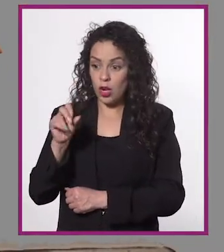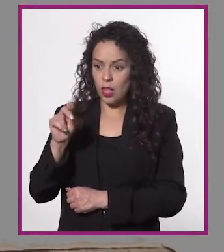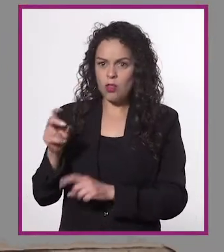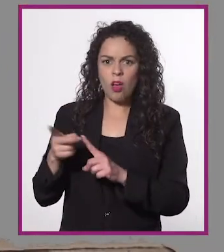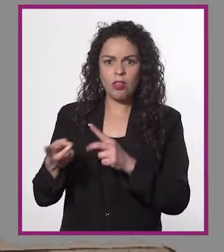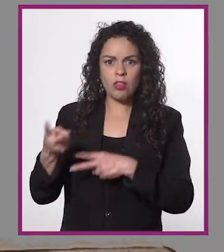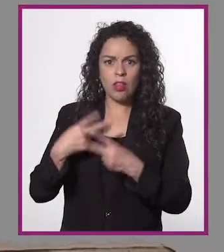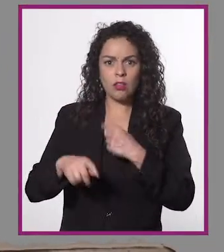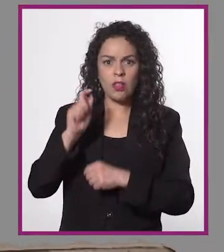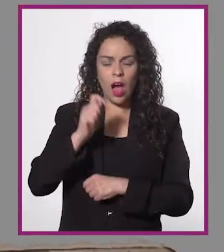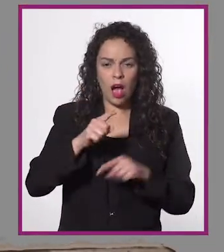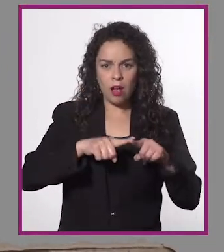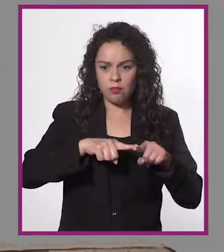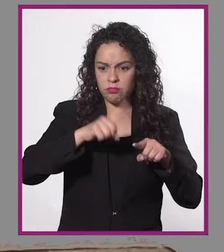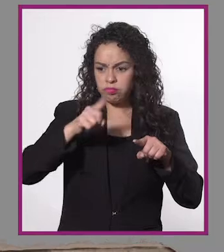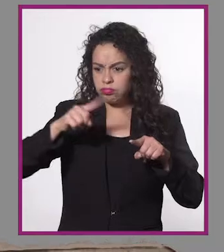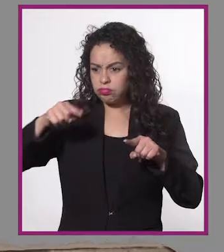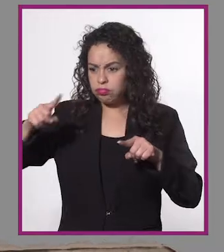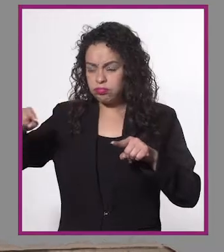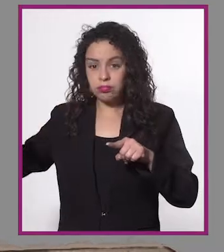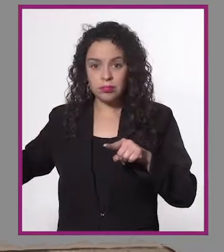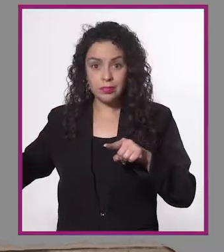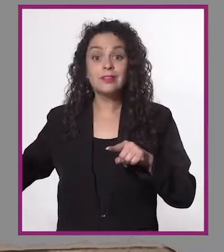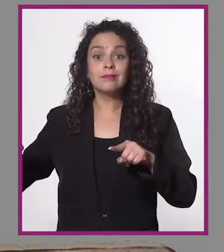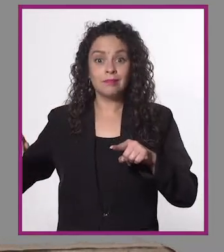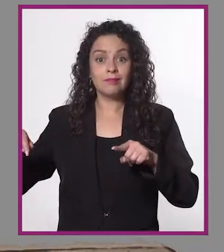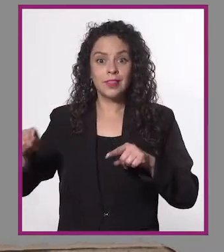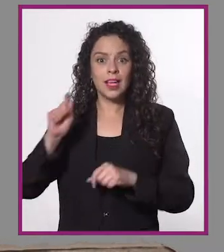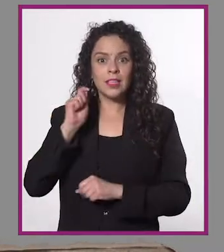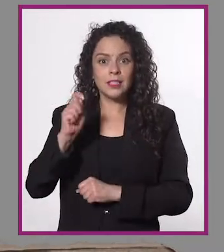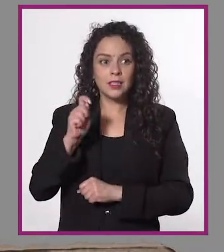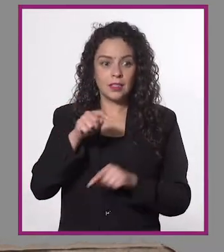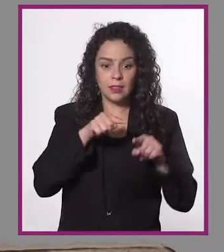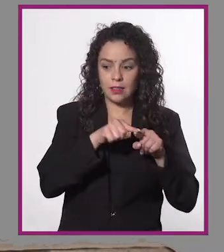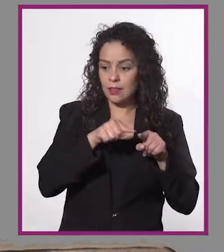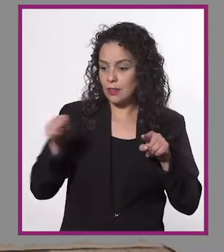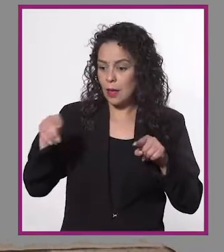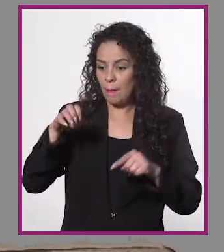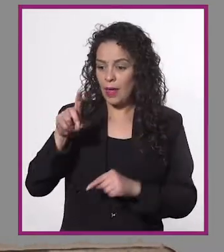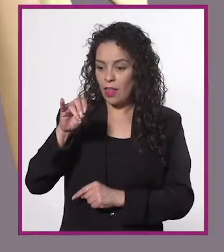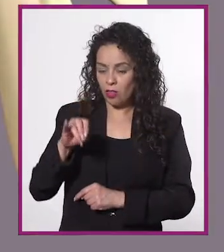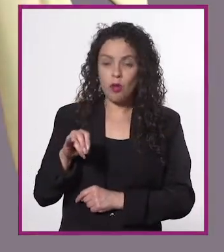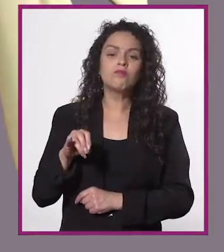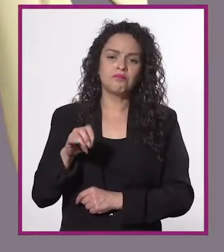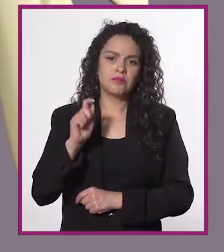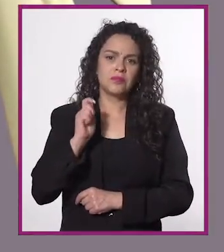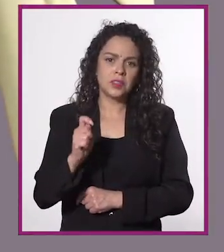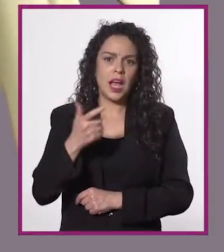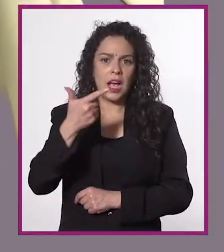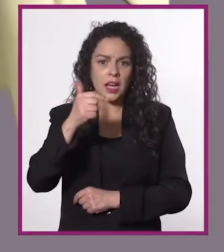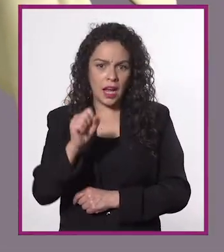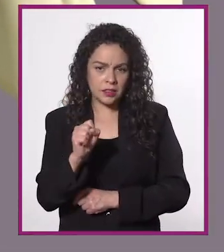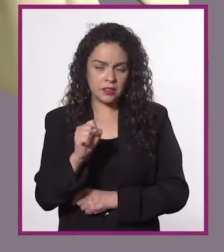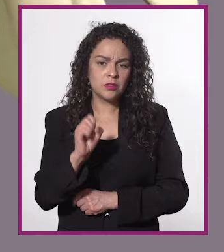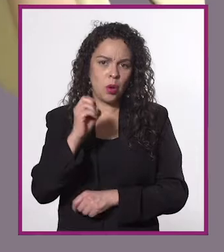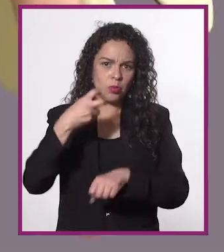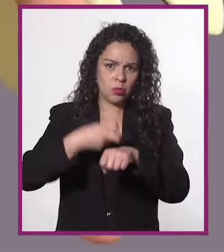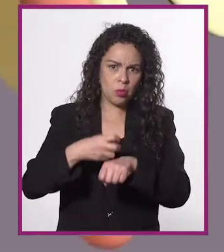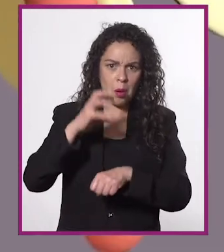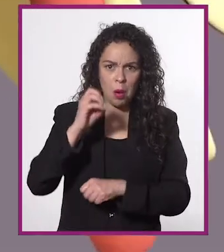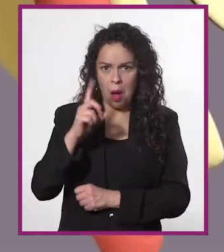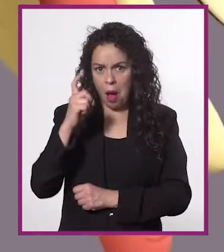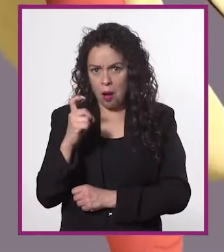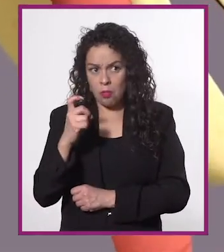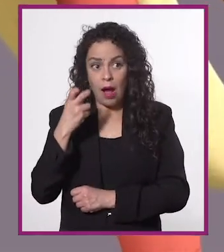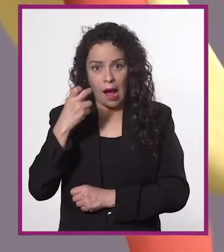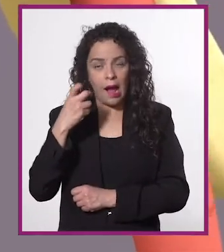El sonido nace de vibración inicial que genera ondas sonoras que viajan por un medio, sólido, líquido o gaseoso,